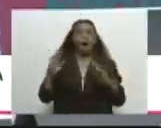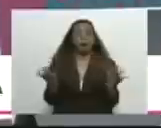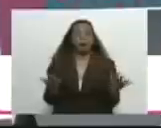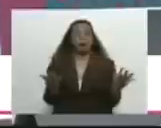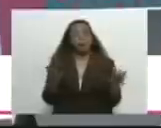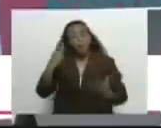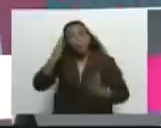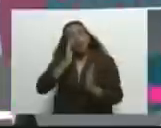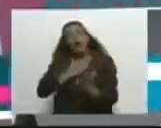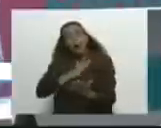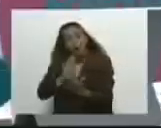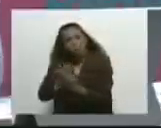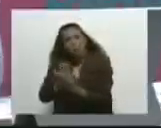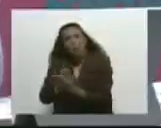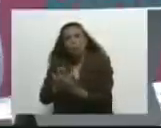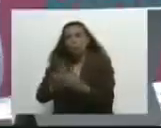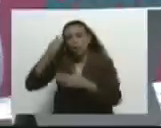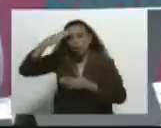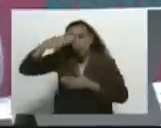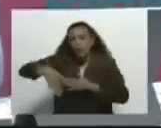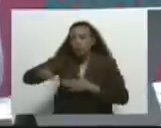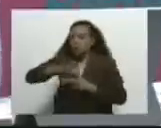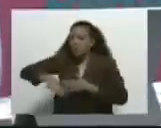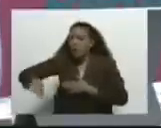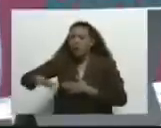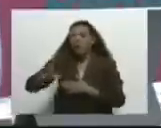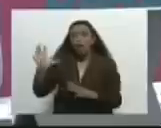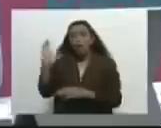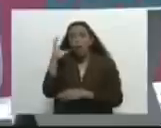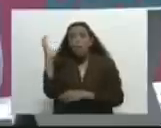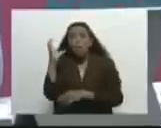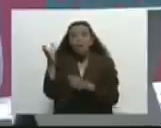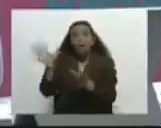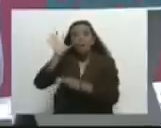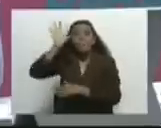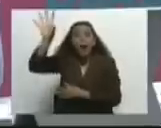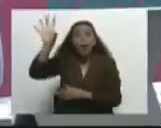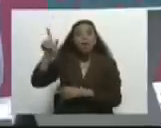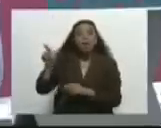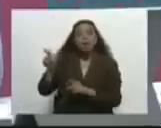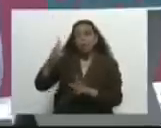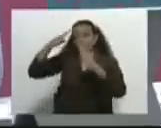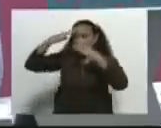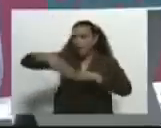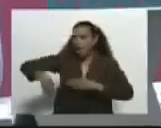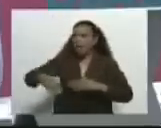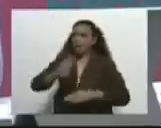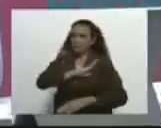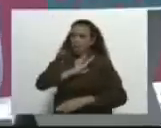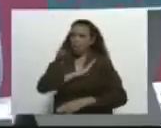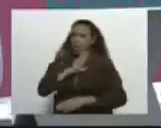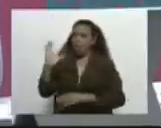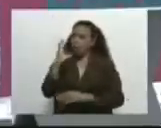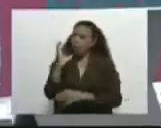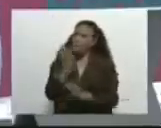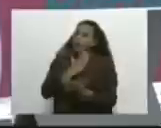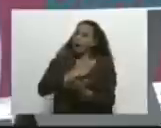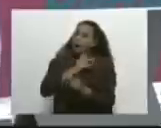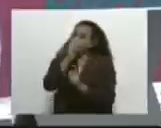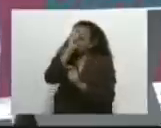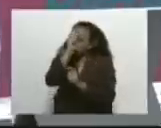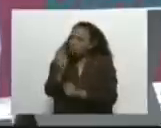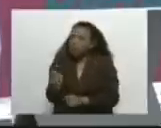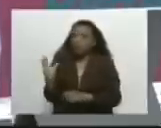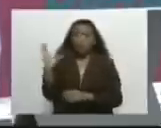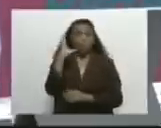Nuestra solidaridad con la aviación colombiana, con las Fuerzas Armadas colombianas. Y tú no